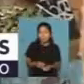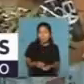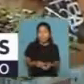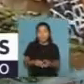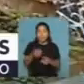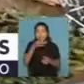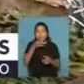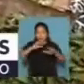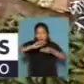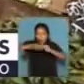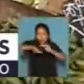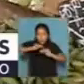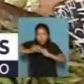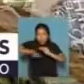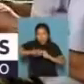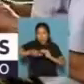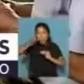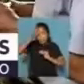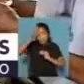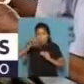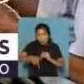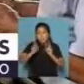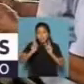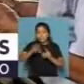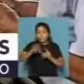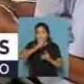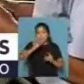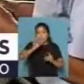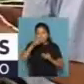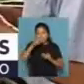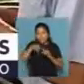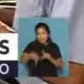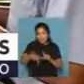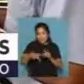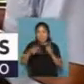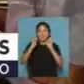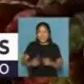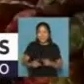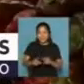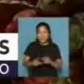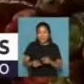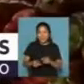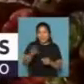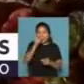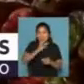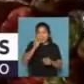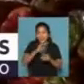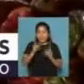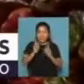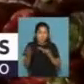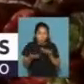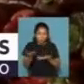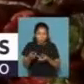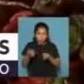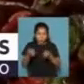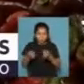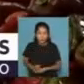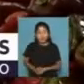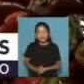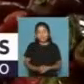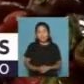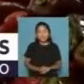arrollado, siempre el tradicional, el chanchito para fin de año y surtido. ¿Este año va a ser lo mismo o quizá